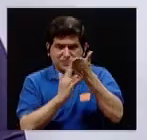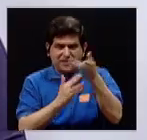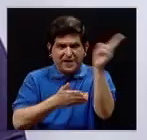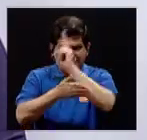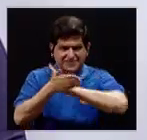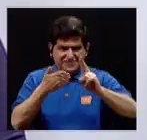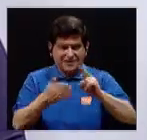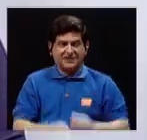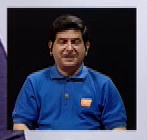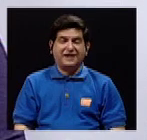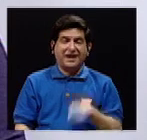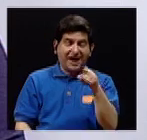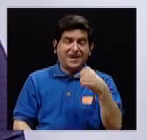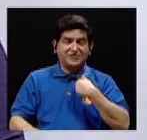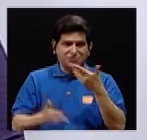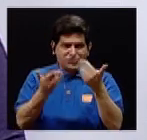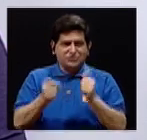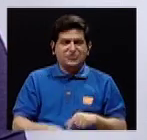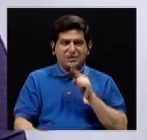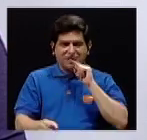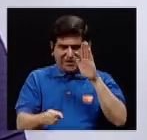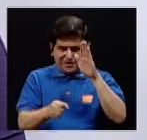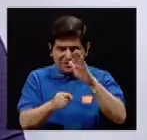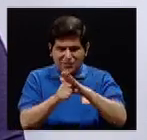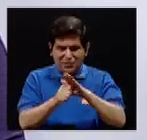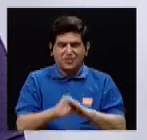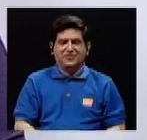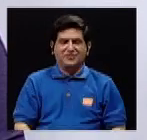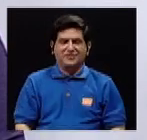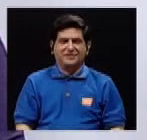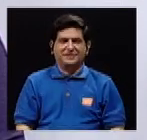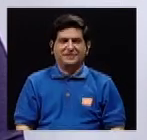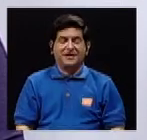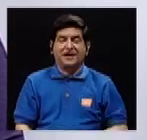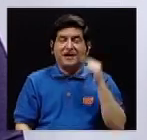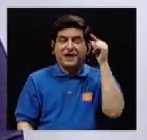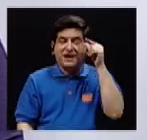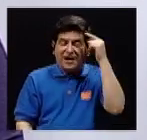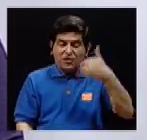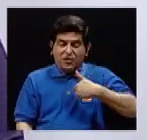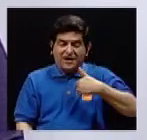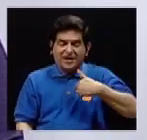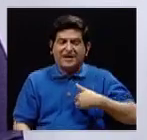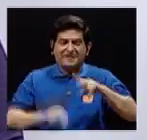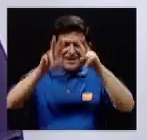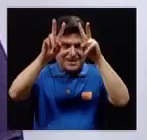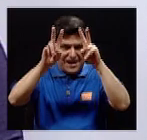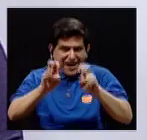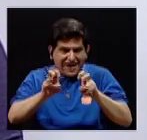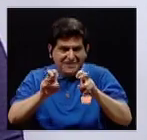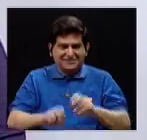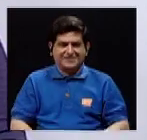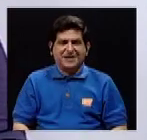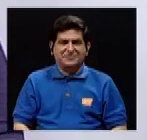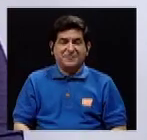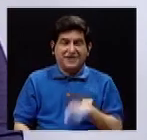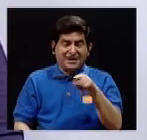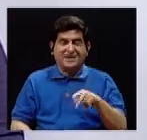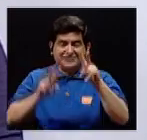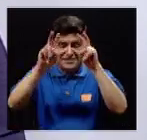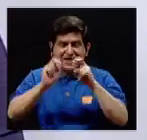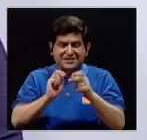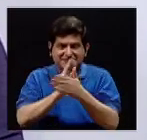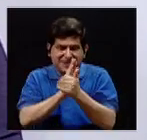claro a eso quería llegar yo porque la lógica sobre la que subyace el examen es una la prueba de